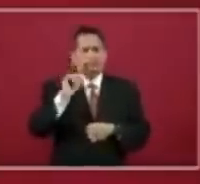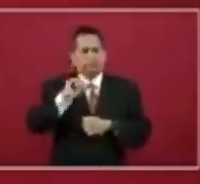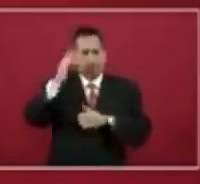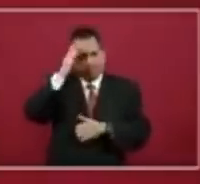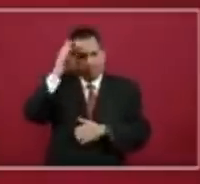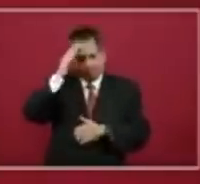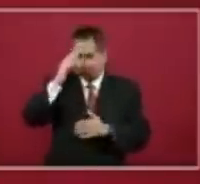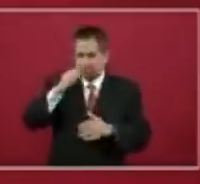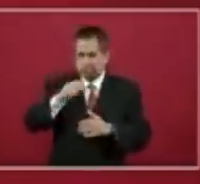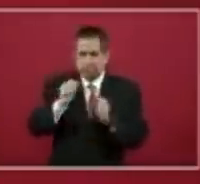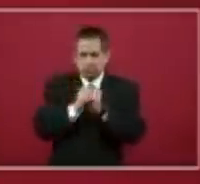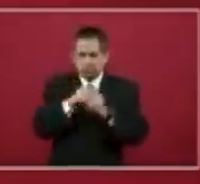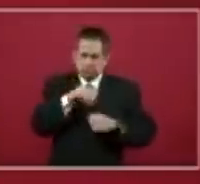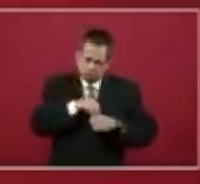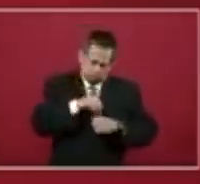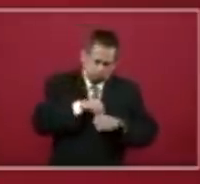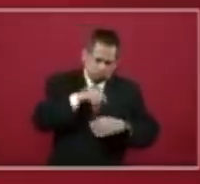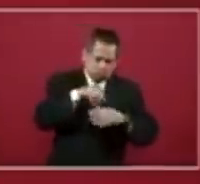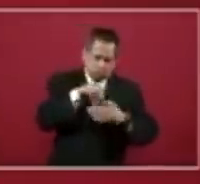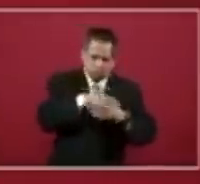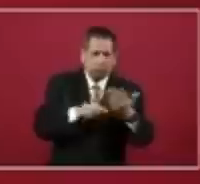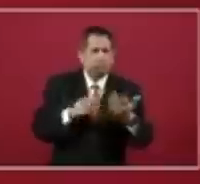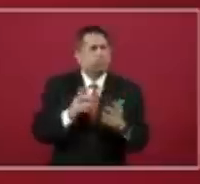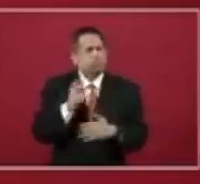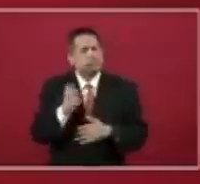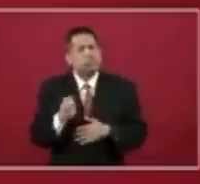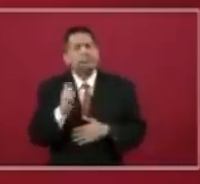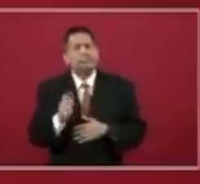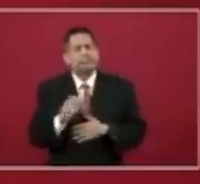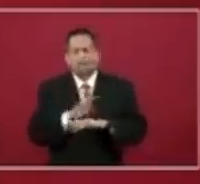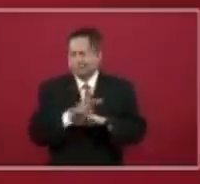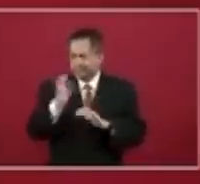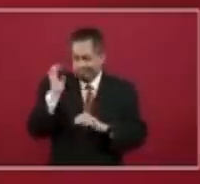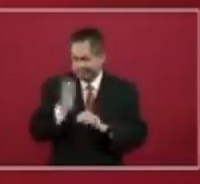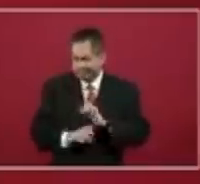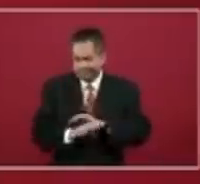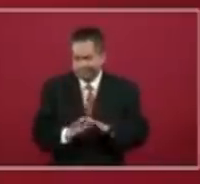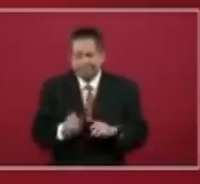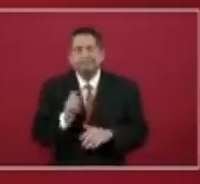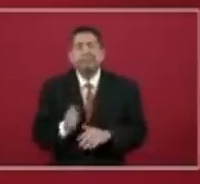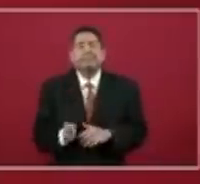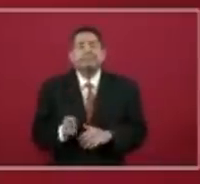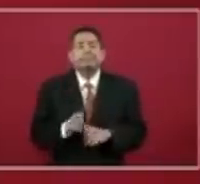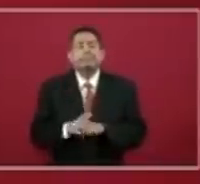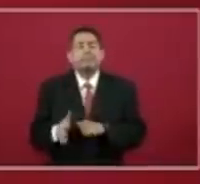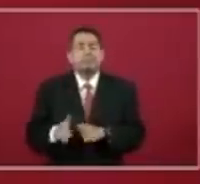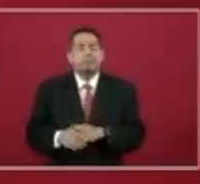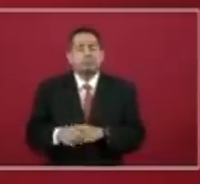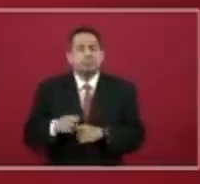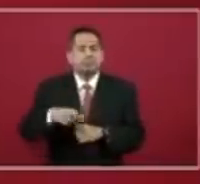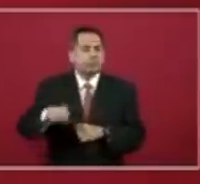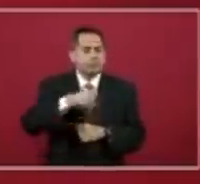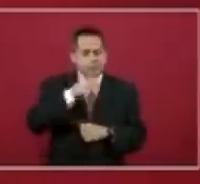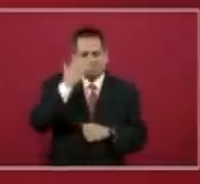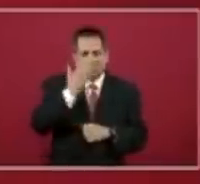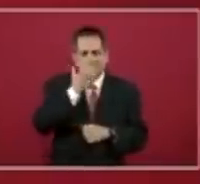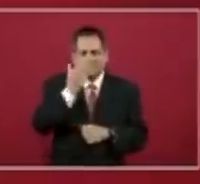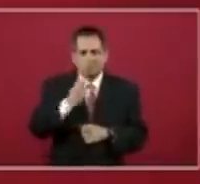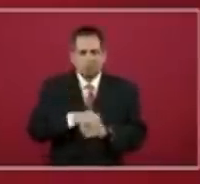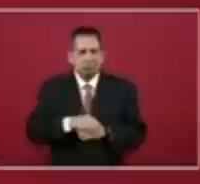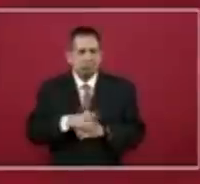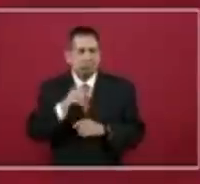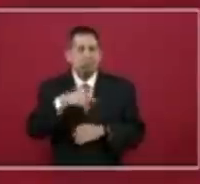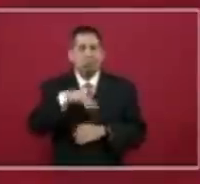que se acabe lo que coloquialmente se conoce como